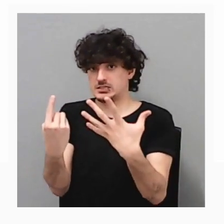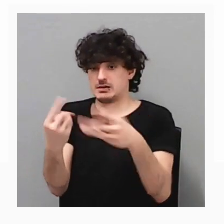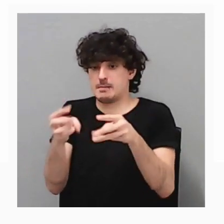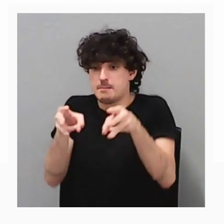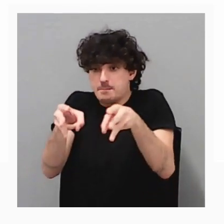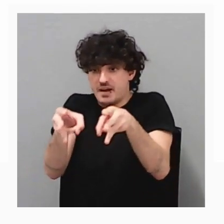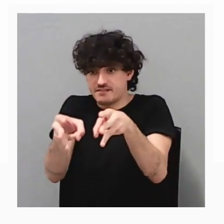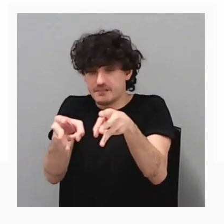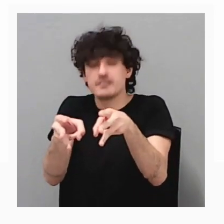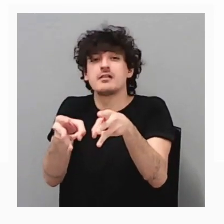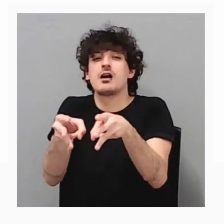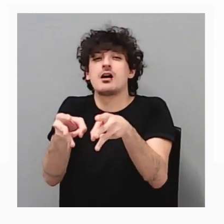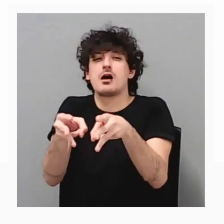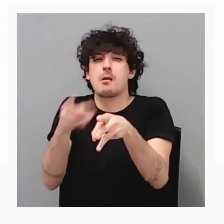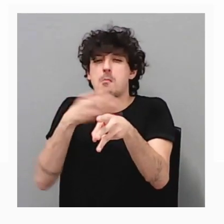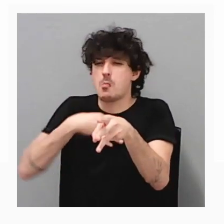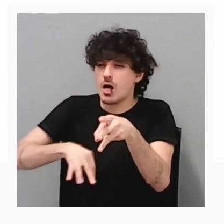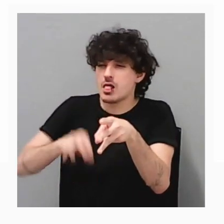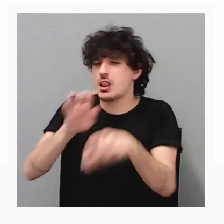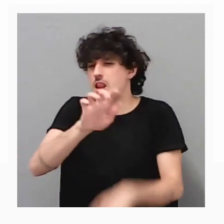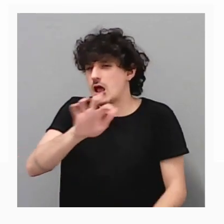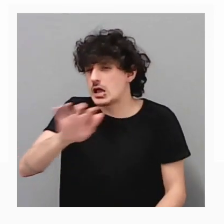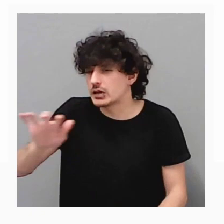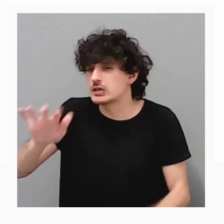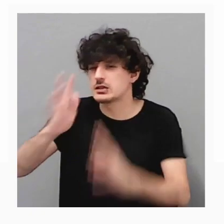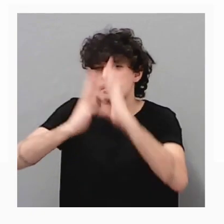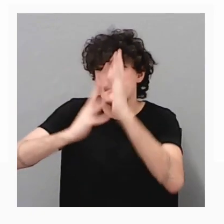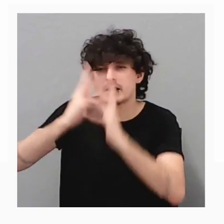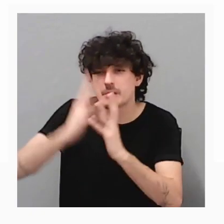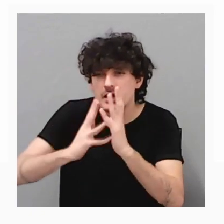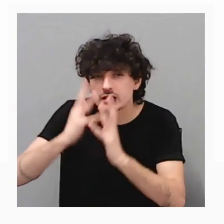escribir las letras, podemos escribir matemática, podemos